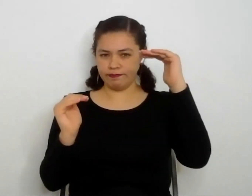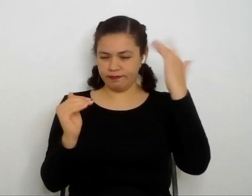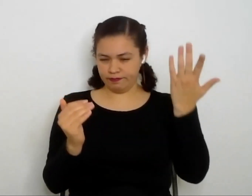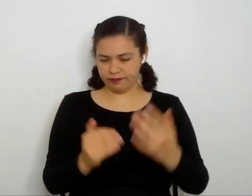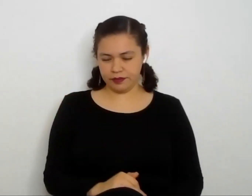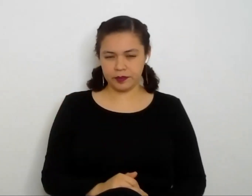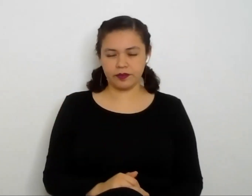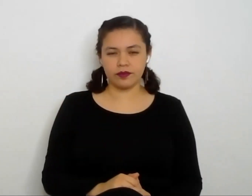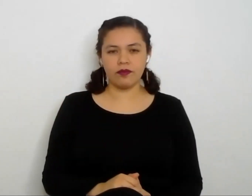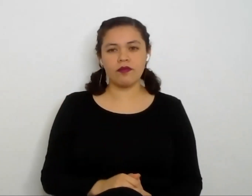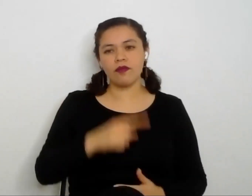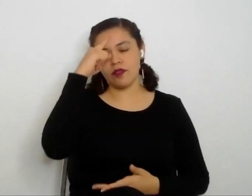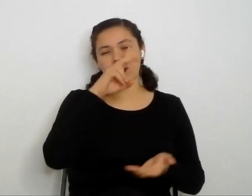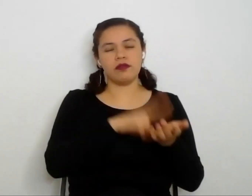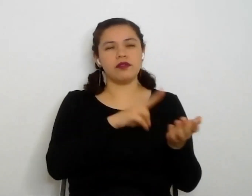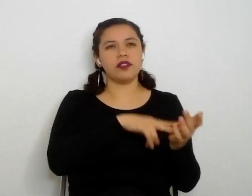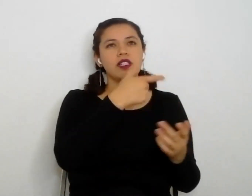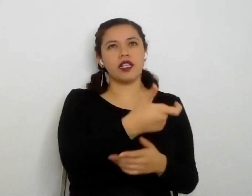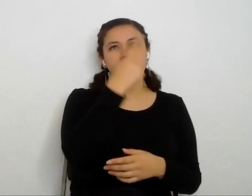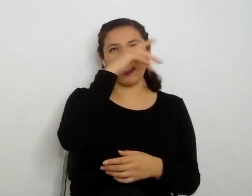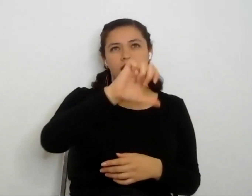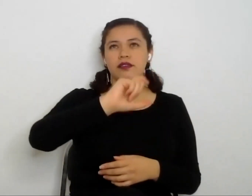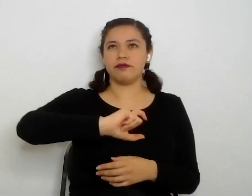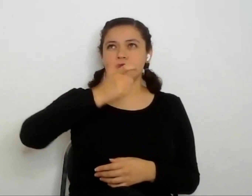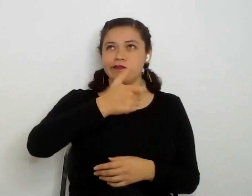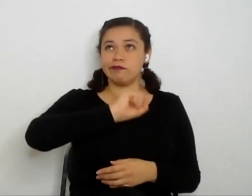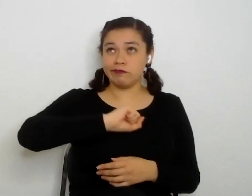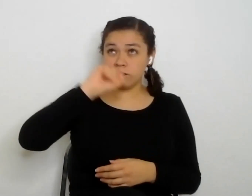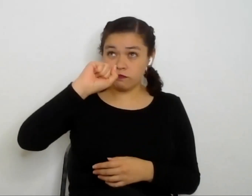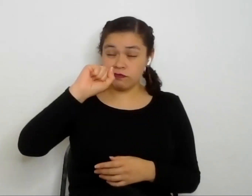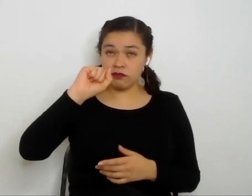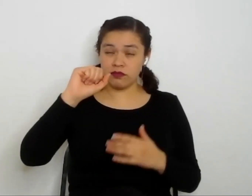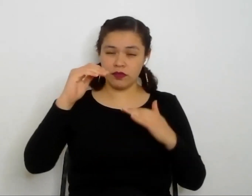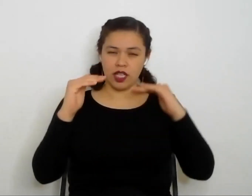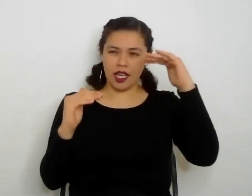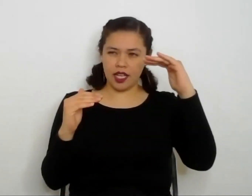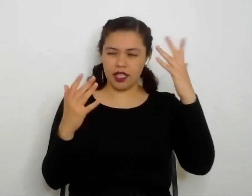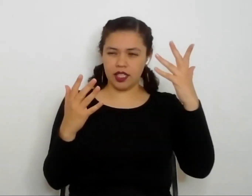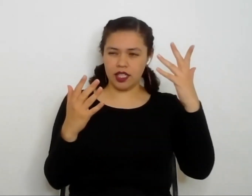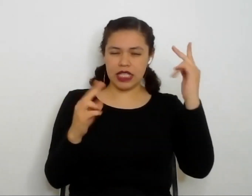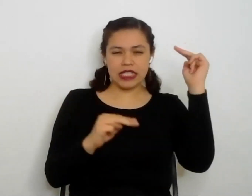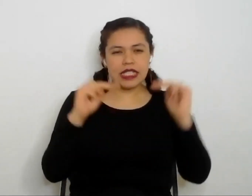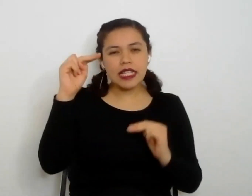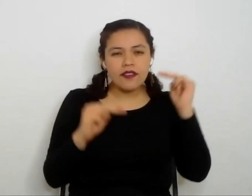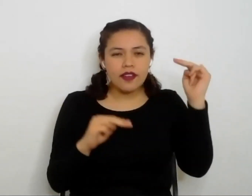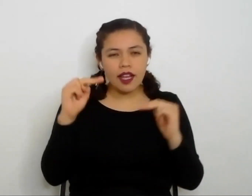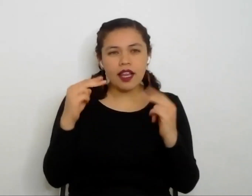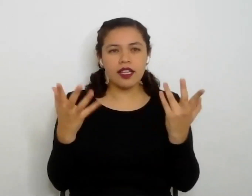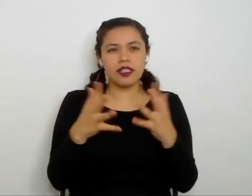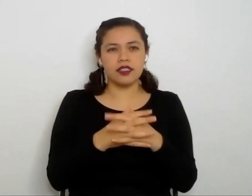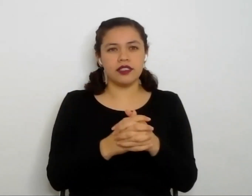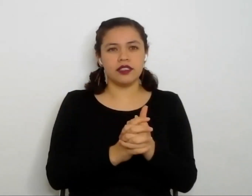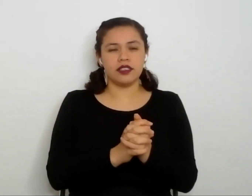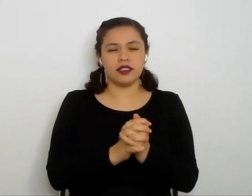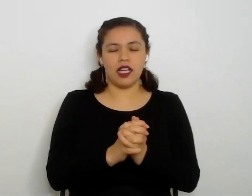Yo creo que un salario mínimo, más que medirlo por el lado de la inflación, es medir, que esto lo hace mucho el